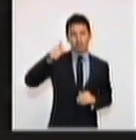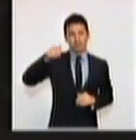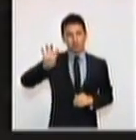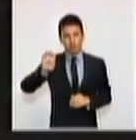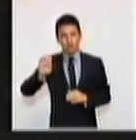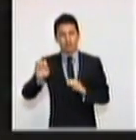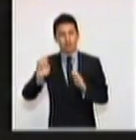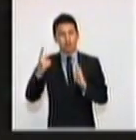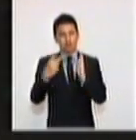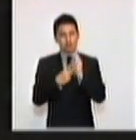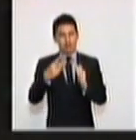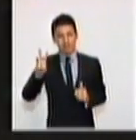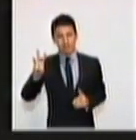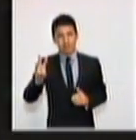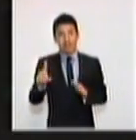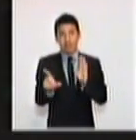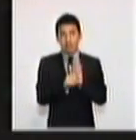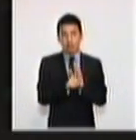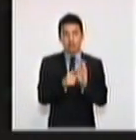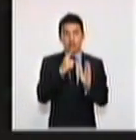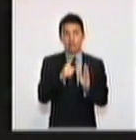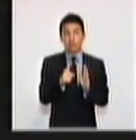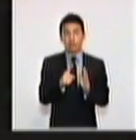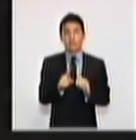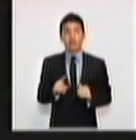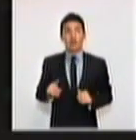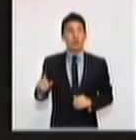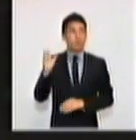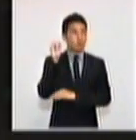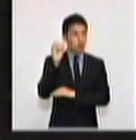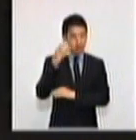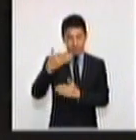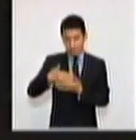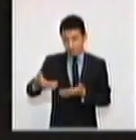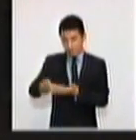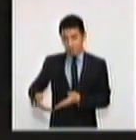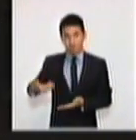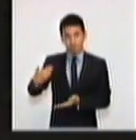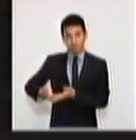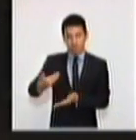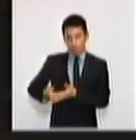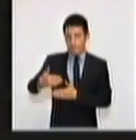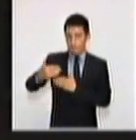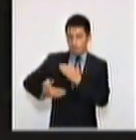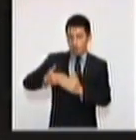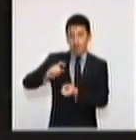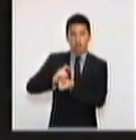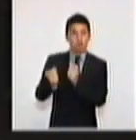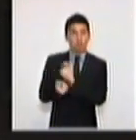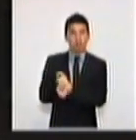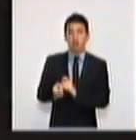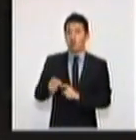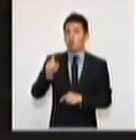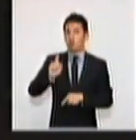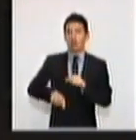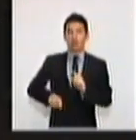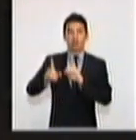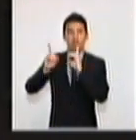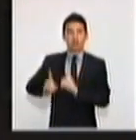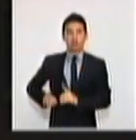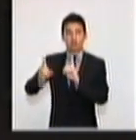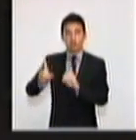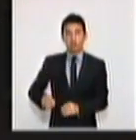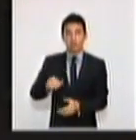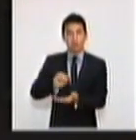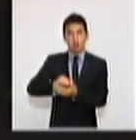del 2003, que decía que en todas las ponencias y en todos los pasos de la reforma no se podían tomar decisiones si